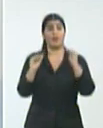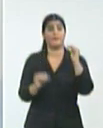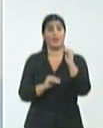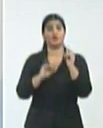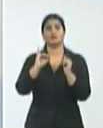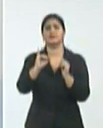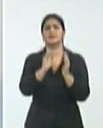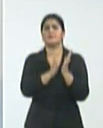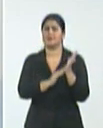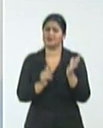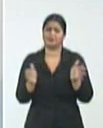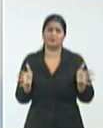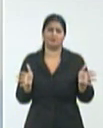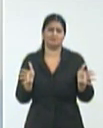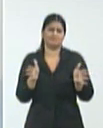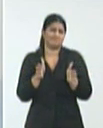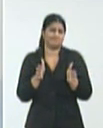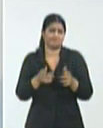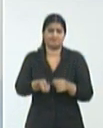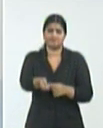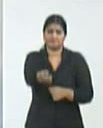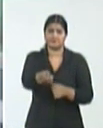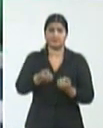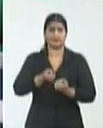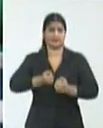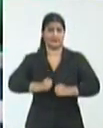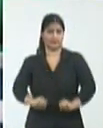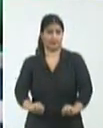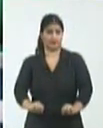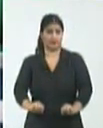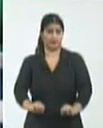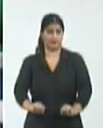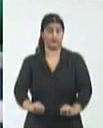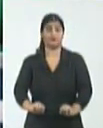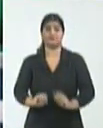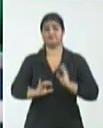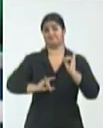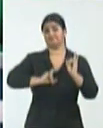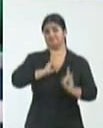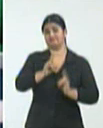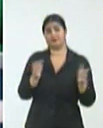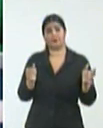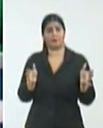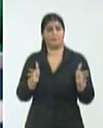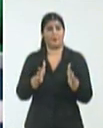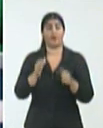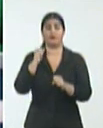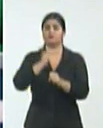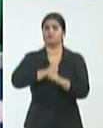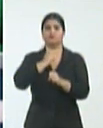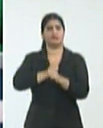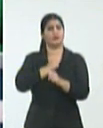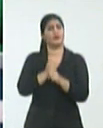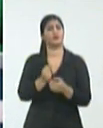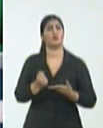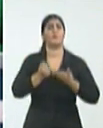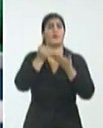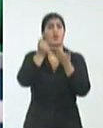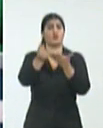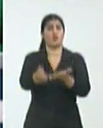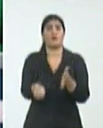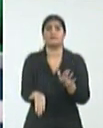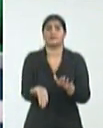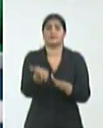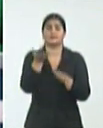edad. Grupo de mucho riesgo, fíjense, que se trabaja duro, los especialistas, los